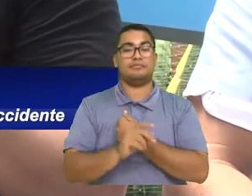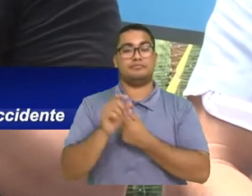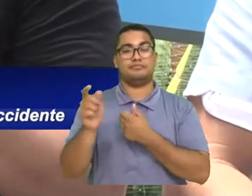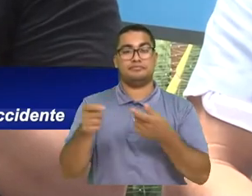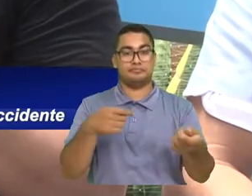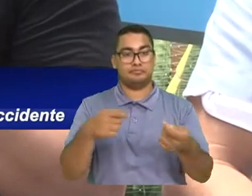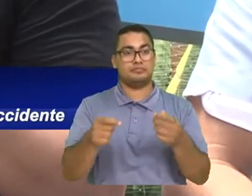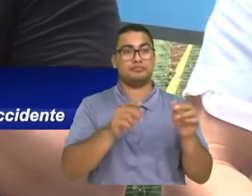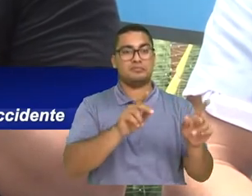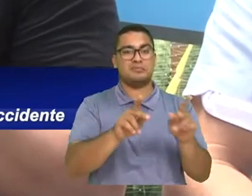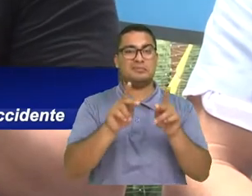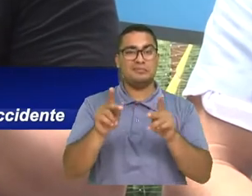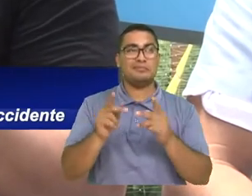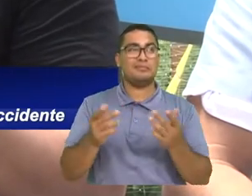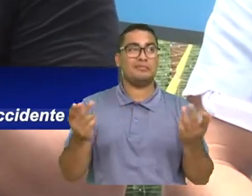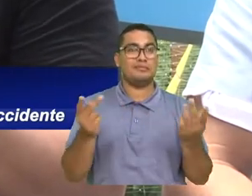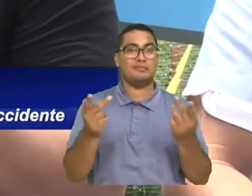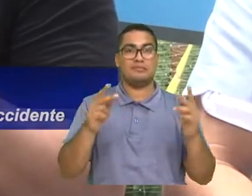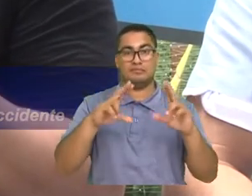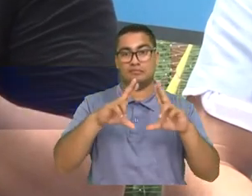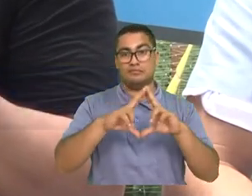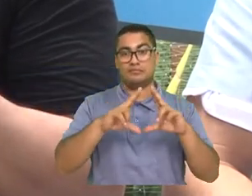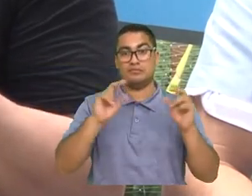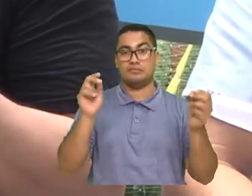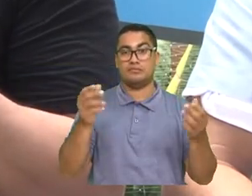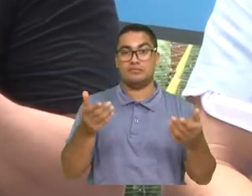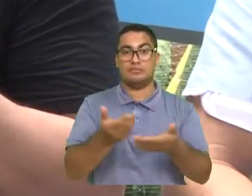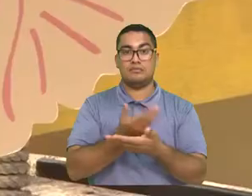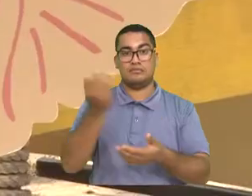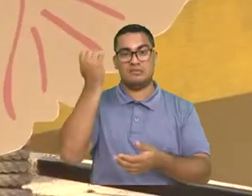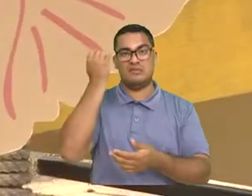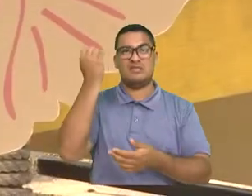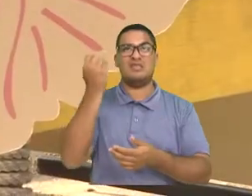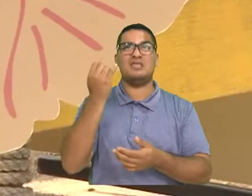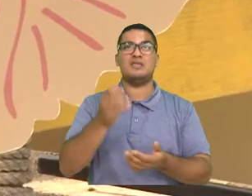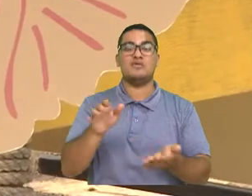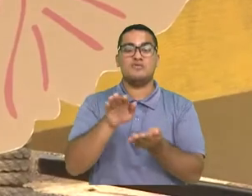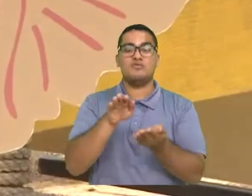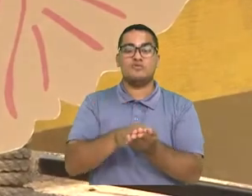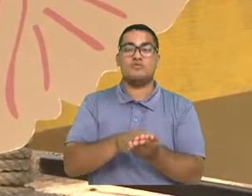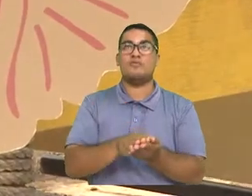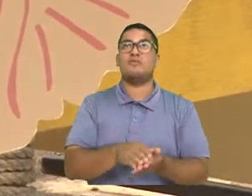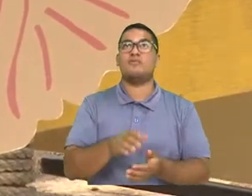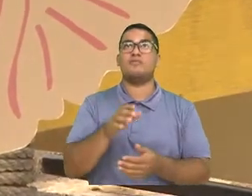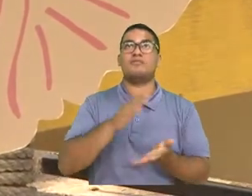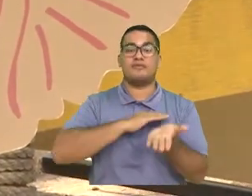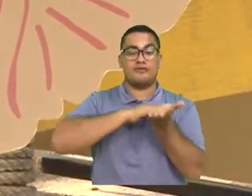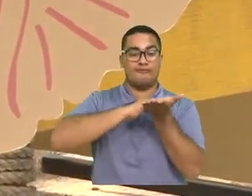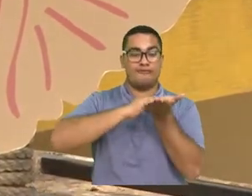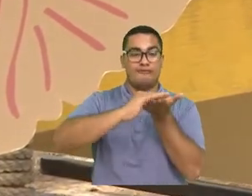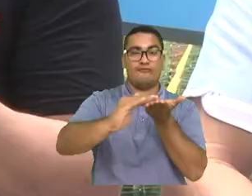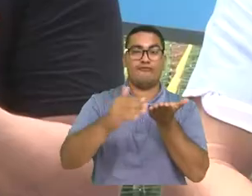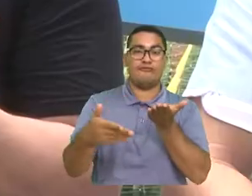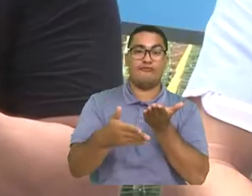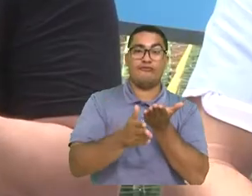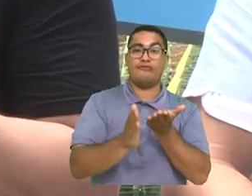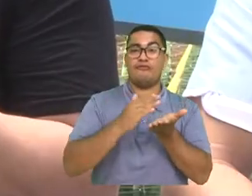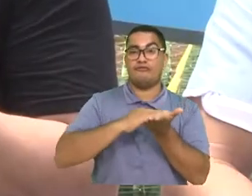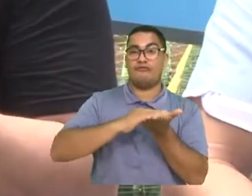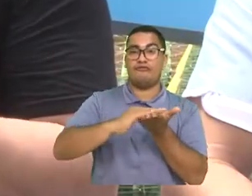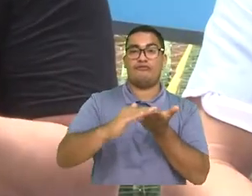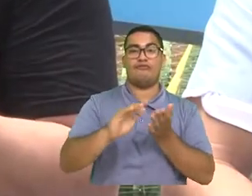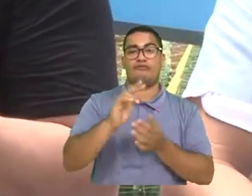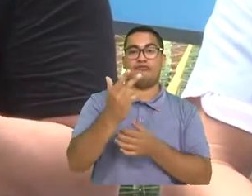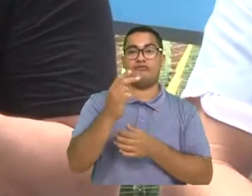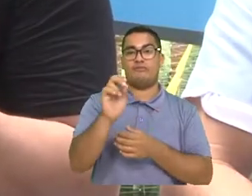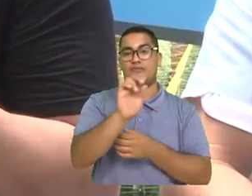de la población y tenemos la innovación, que es el empacado al vacío. Tenemos filetes desde 80 córdoba, puede ser el lenguado, puede